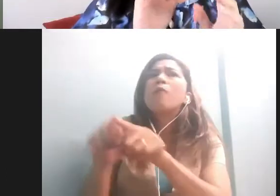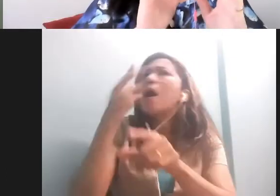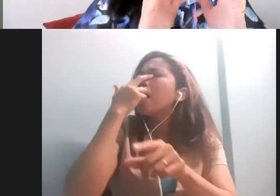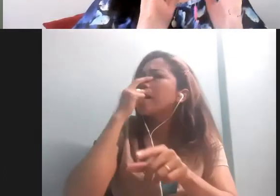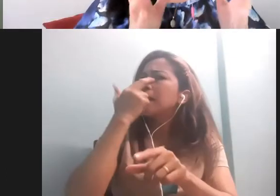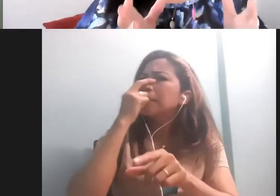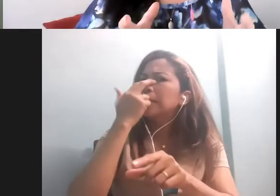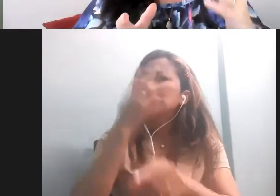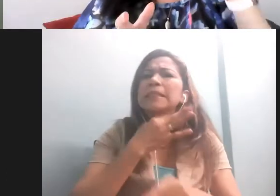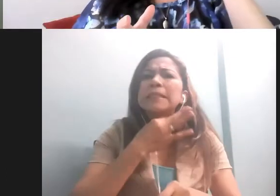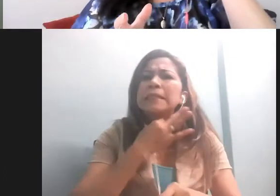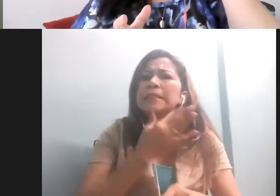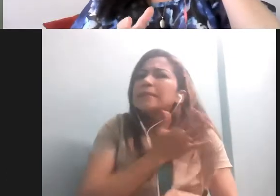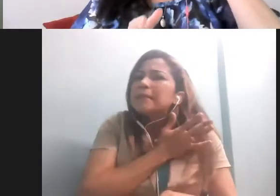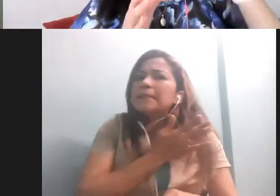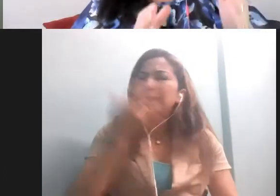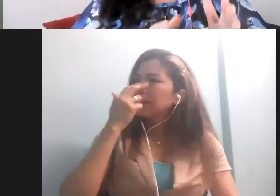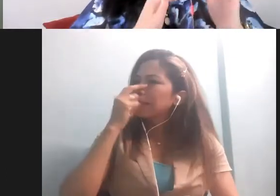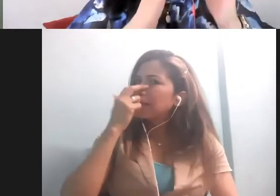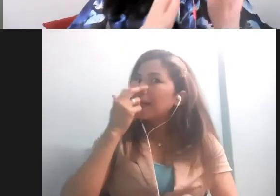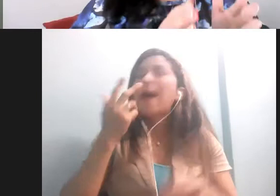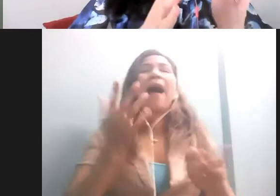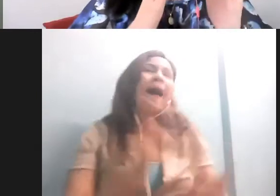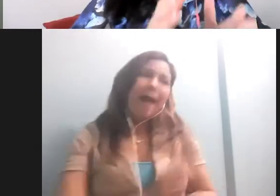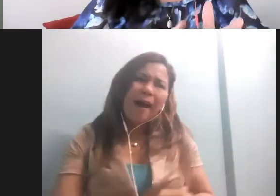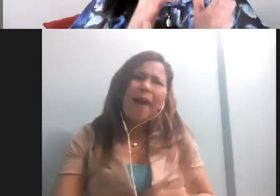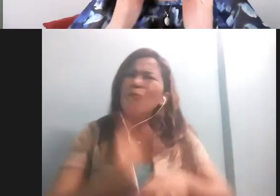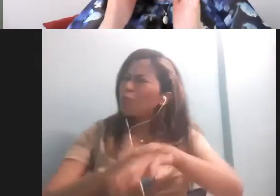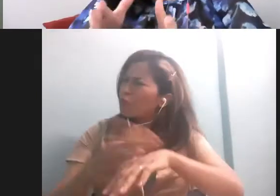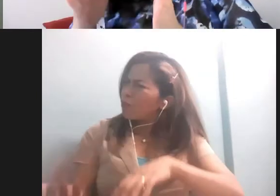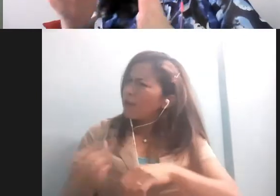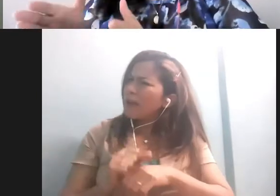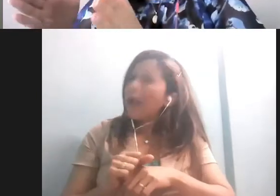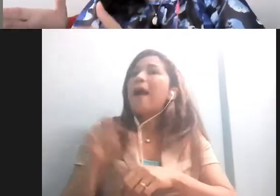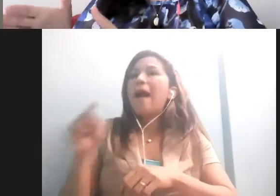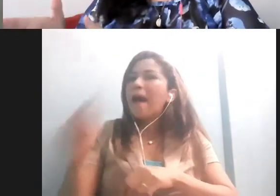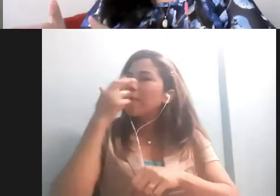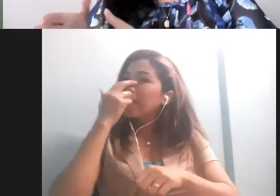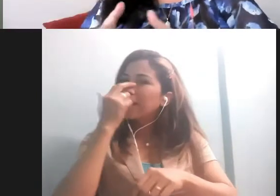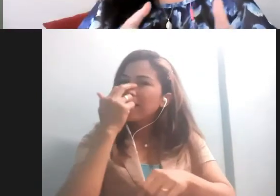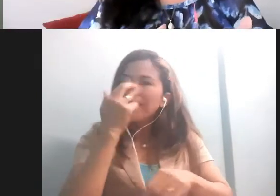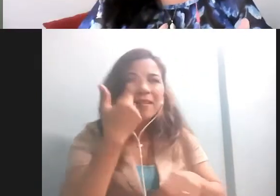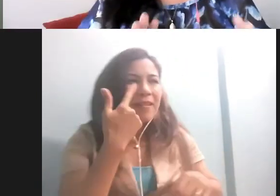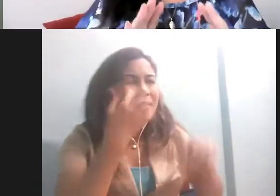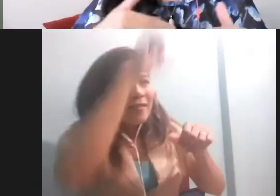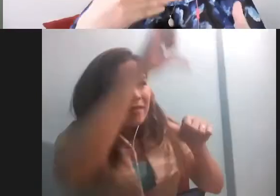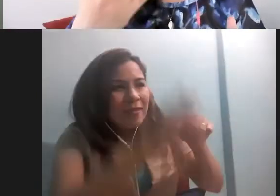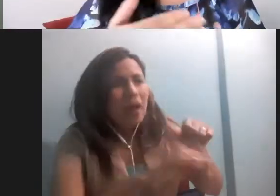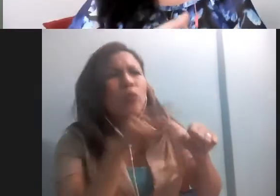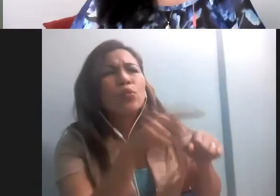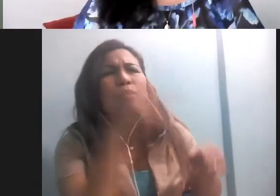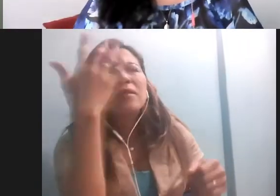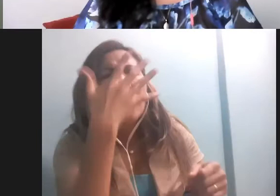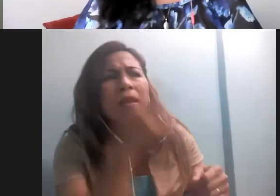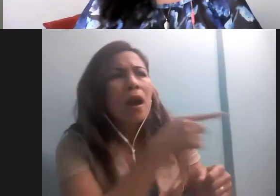había que diseñar, y ahí nos explicaron, había que diseñar una seña que nos identificara a cada uno al